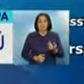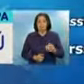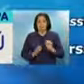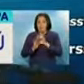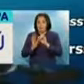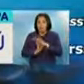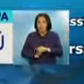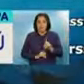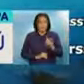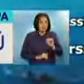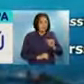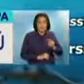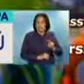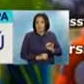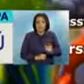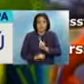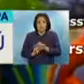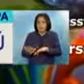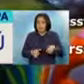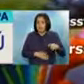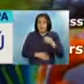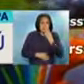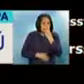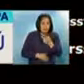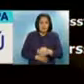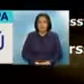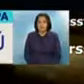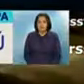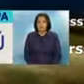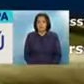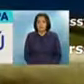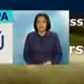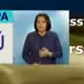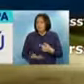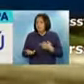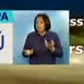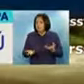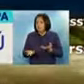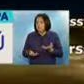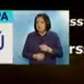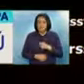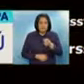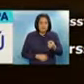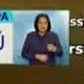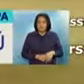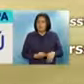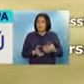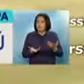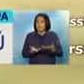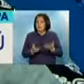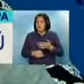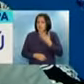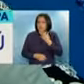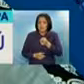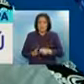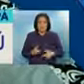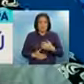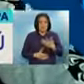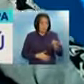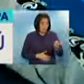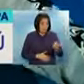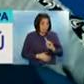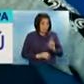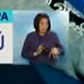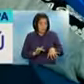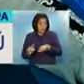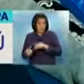Además amenazó con no irse hasta poder ver. ¿Qué es? ¿De dónde vienen? ¿Quién les dice las rayas a dónde ir? El instinto. O sea, ¿tú no te